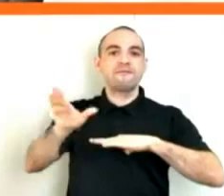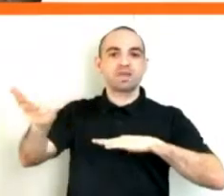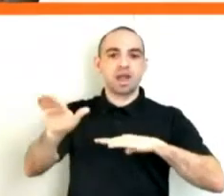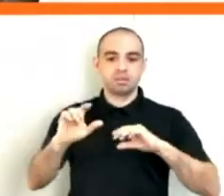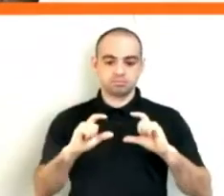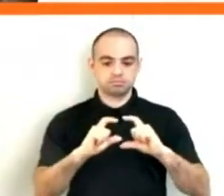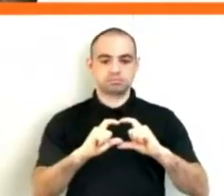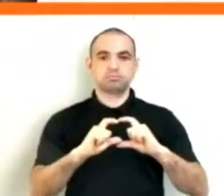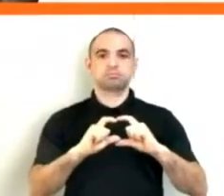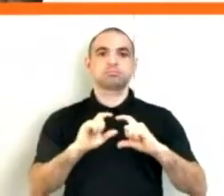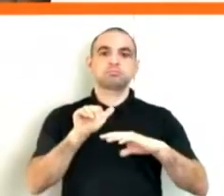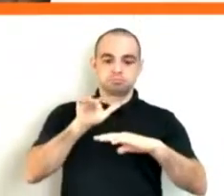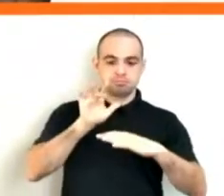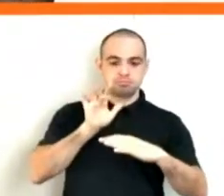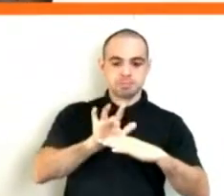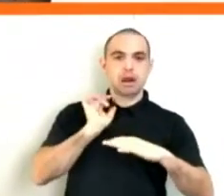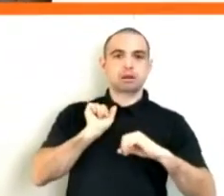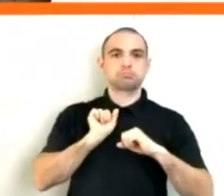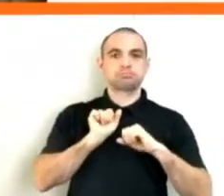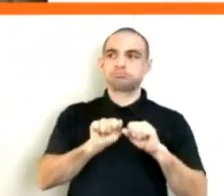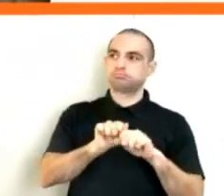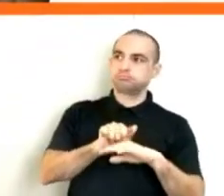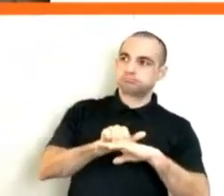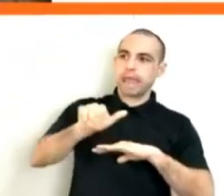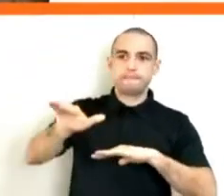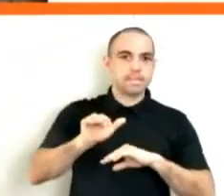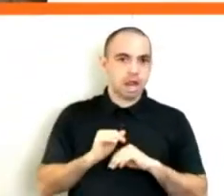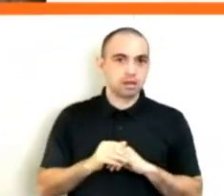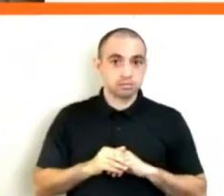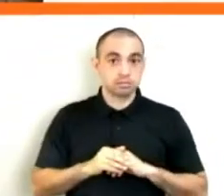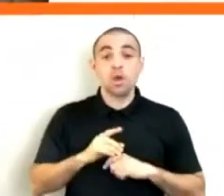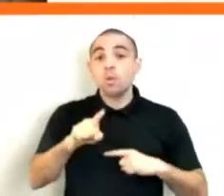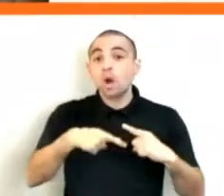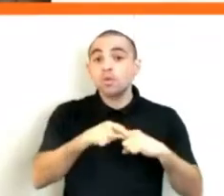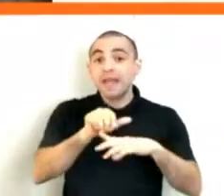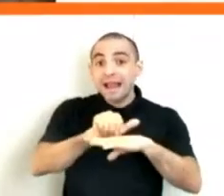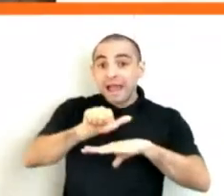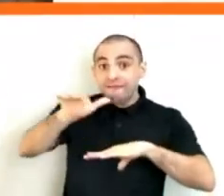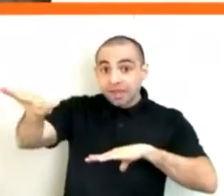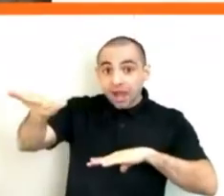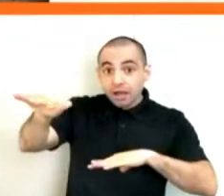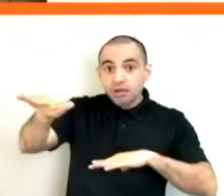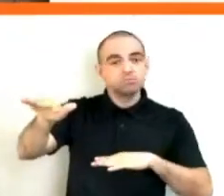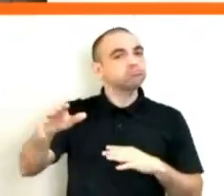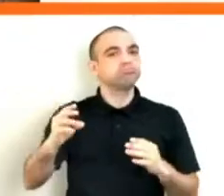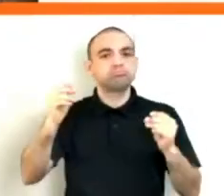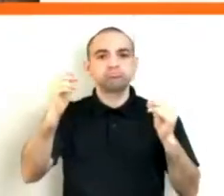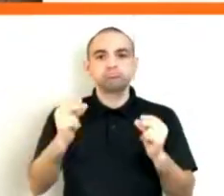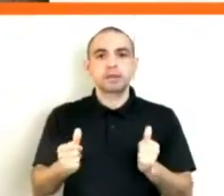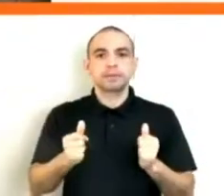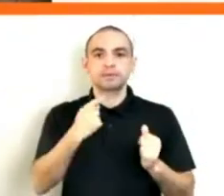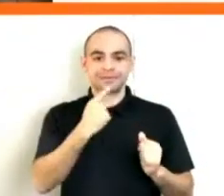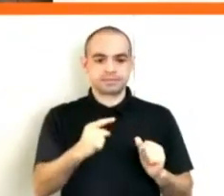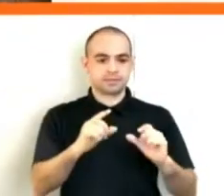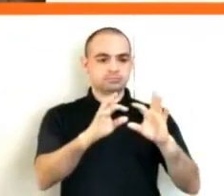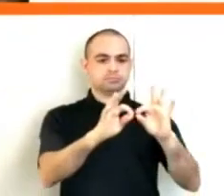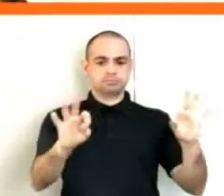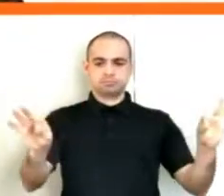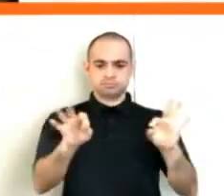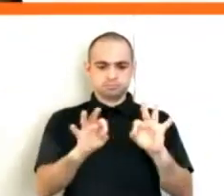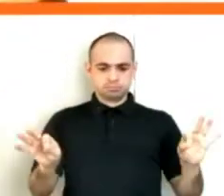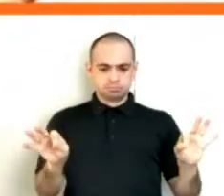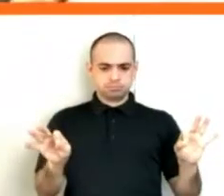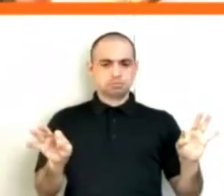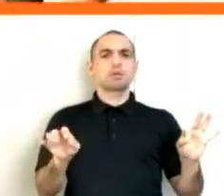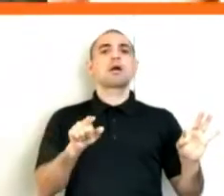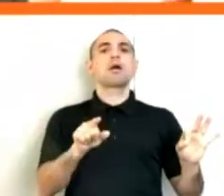abajo. Una vez usted le dé a enviar, inmediatamente le va a salir un mensaje que va a decir las